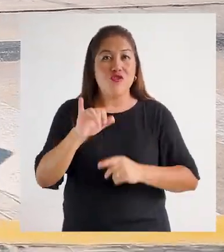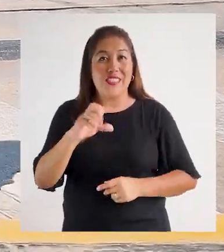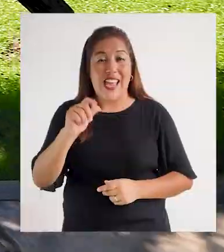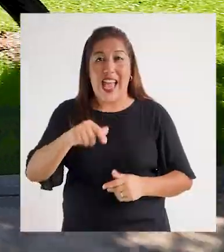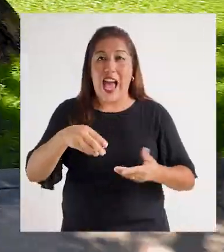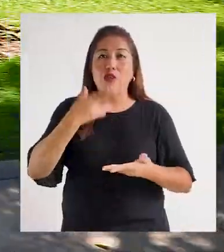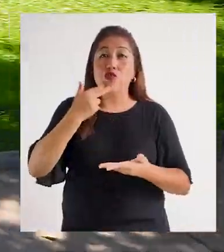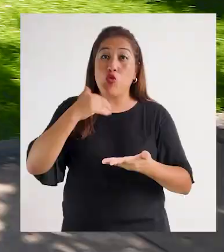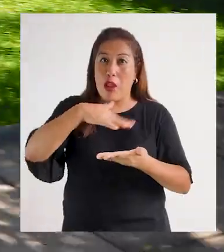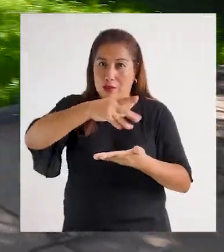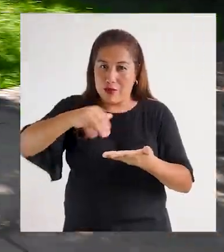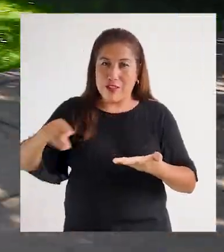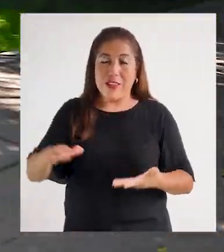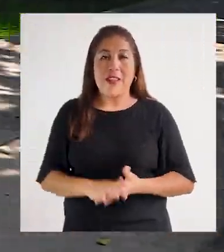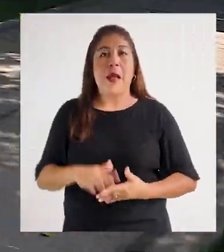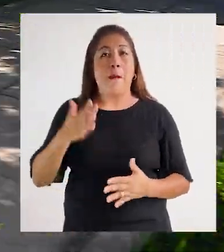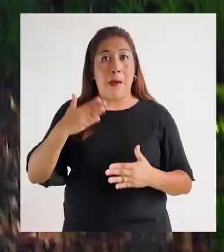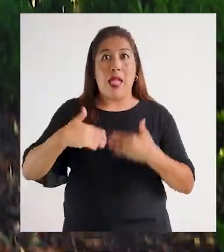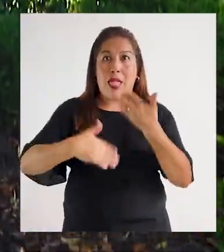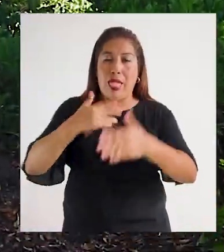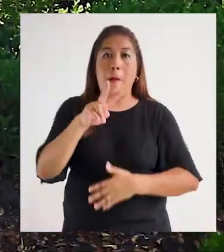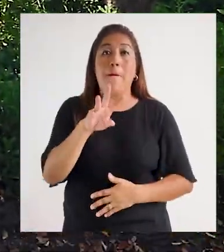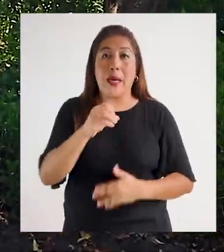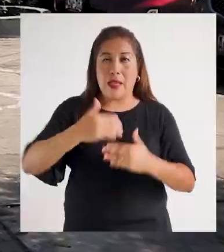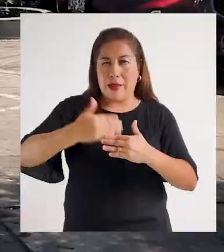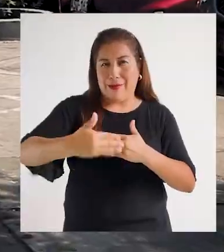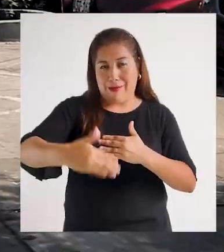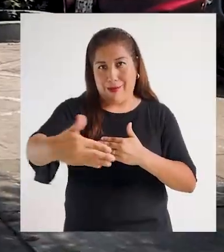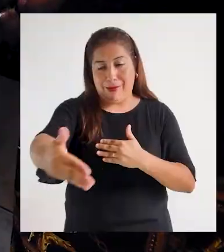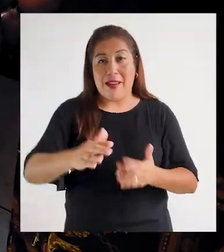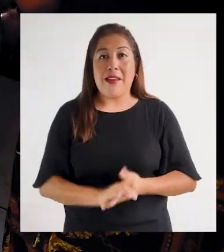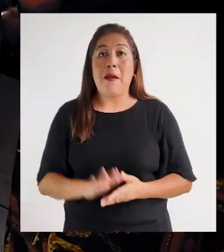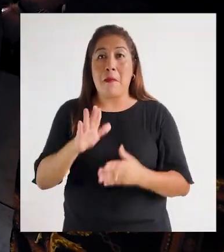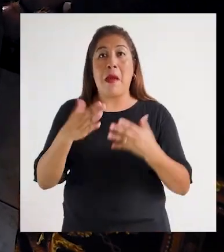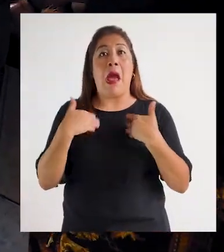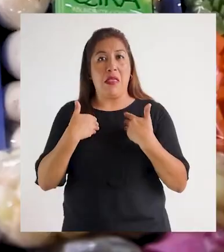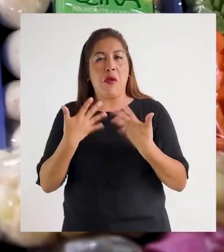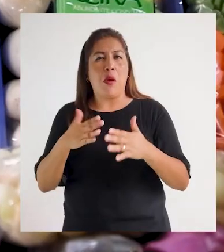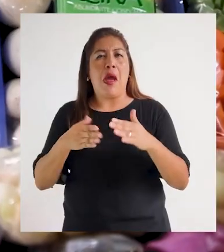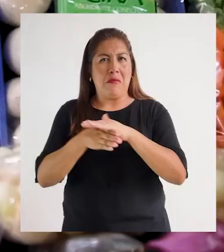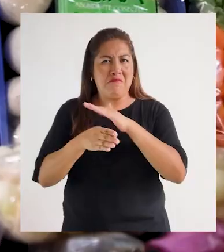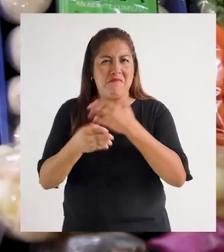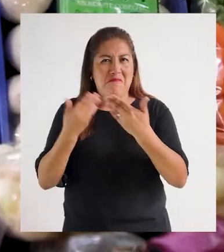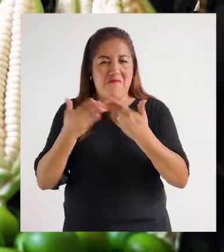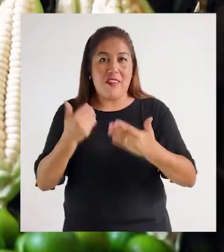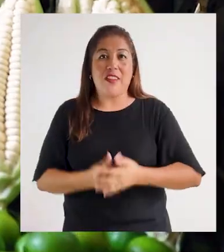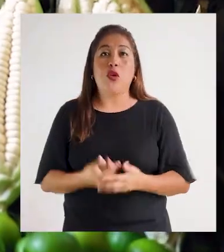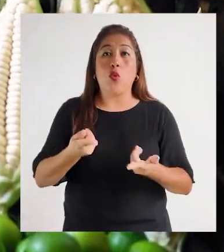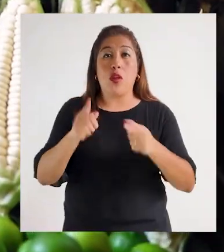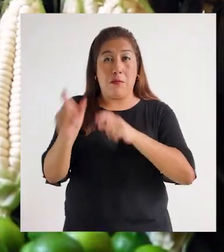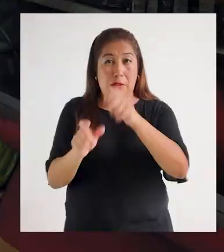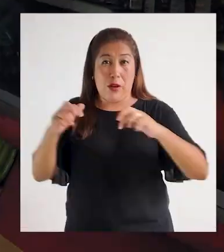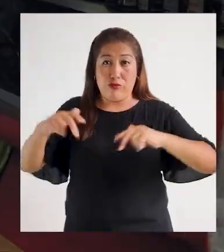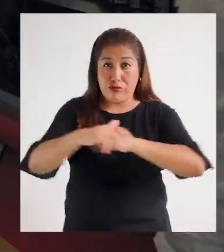El tramo es bastante largo, son más de 20 cuadras aproximadamente. Lo bueno es que hay accesibilidad. Las personas cuando me ven por la